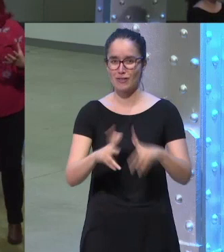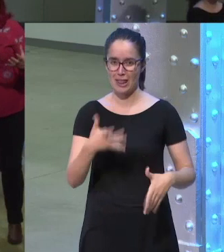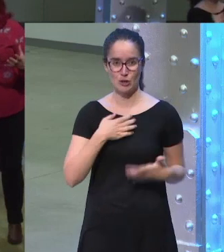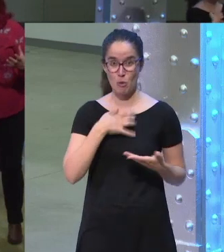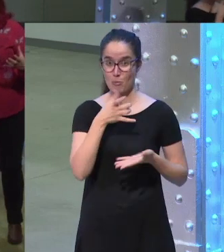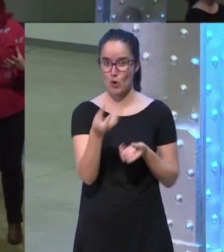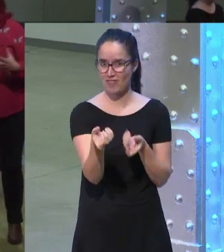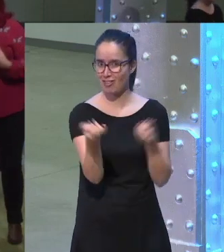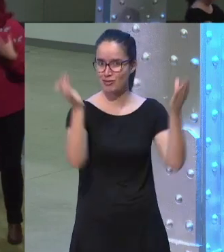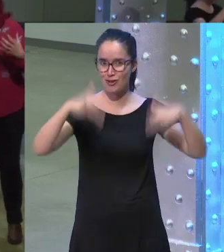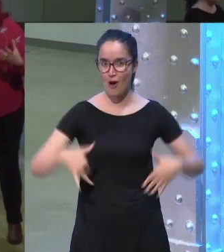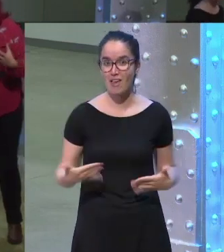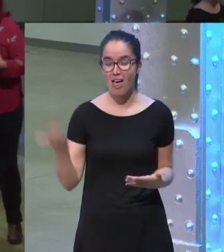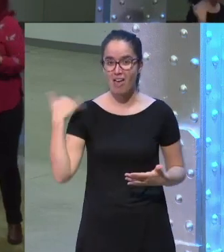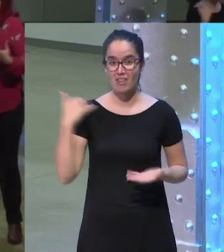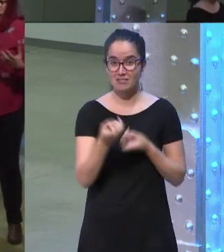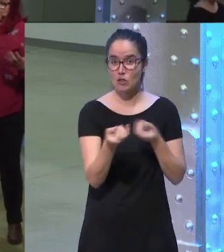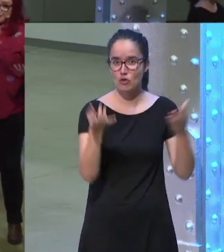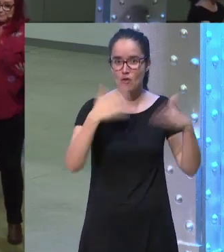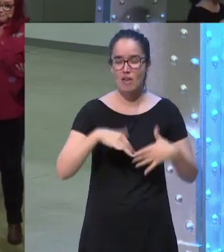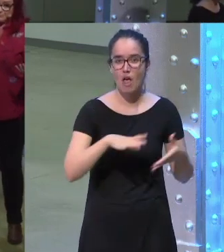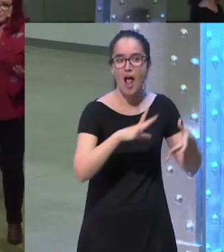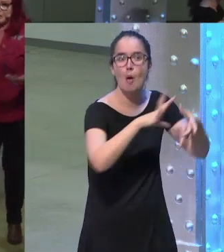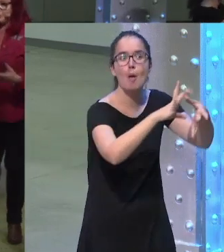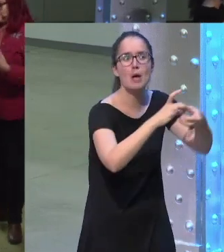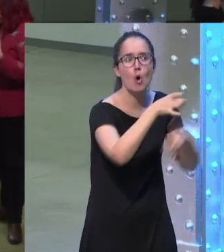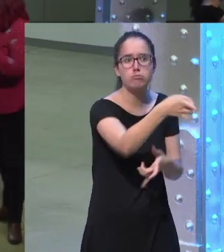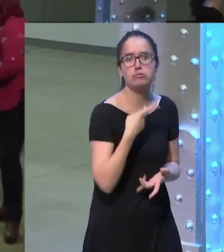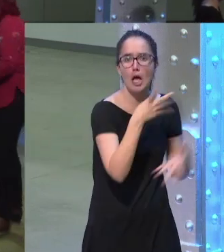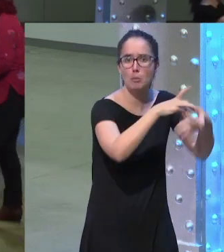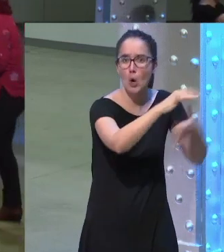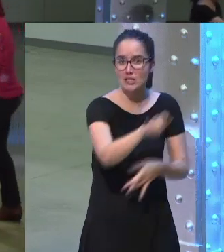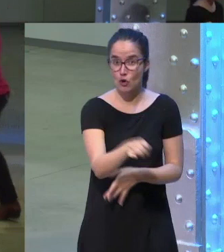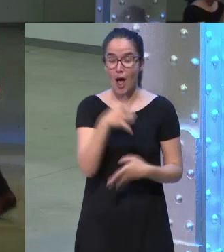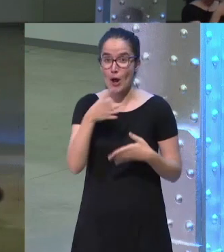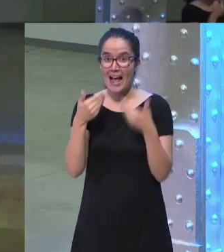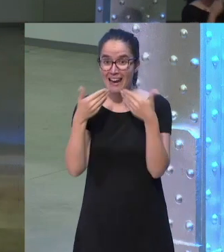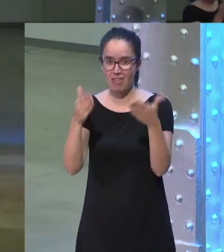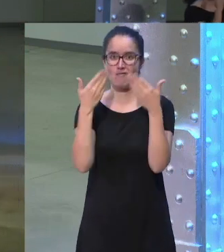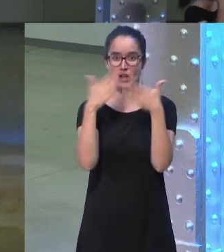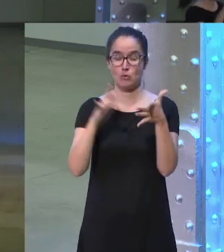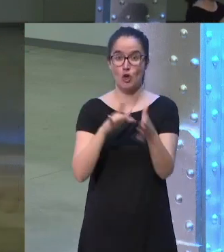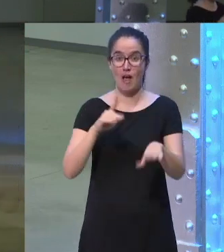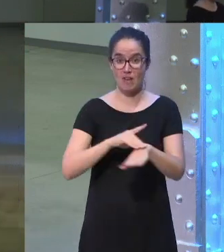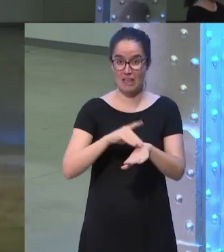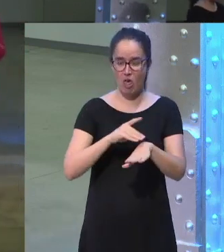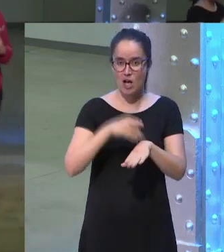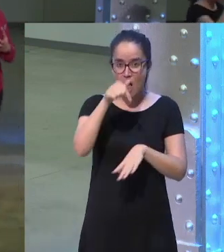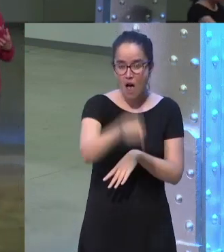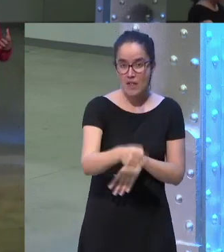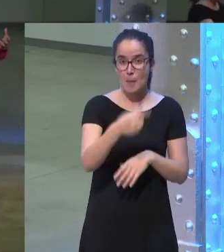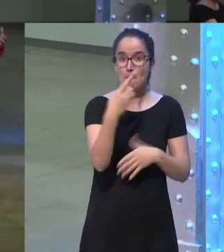no teníamos datos. Antes no teníamos los datos de quién era amigo de quién. O sea, ahora Facebook tiene una base de datos donde